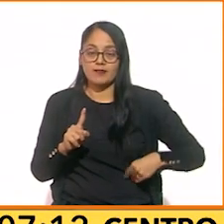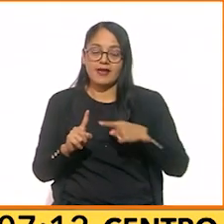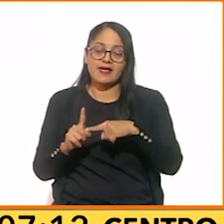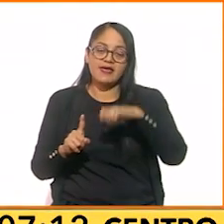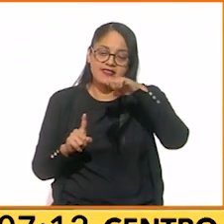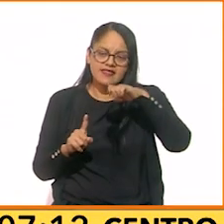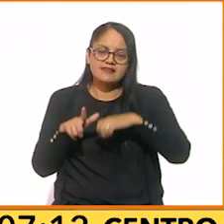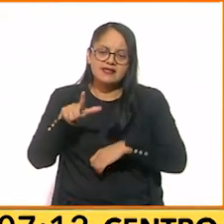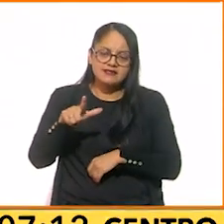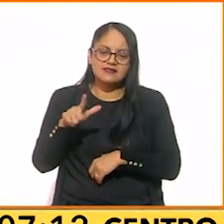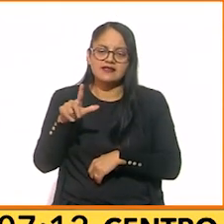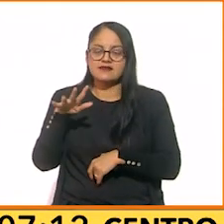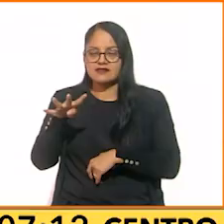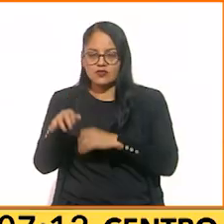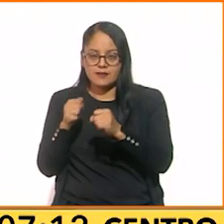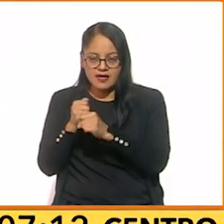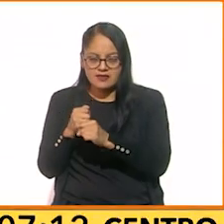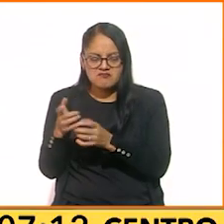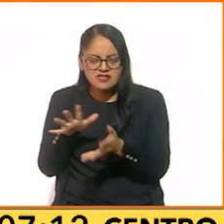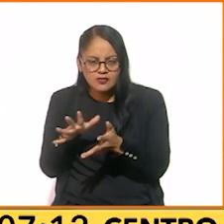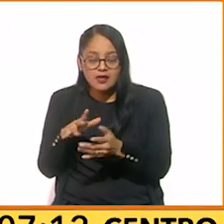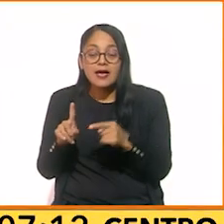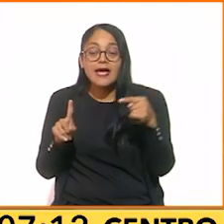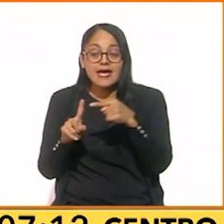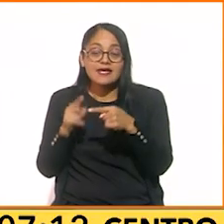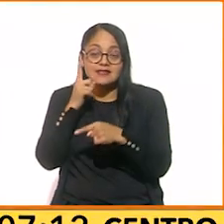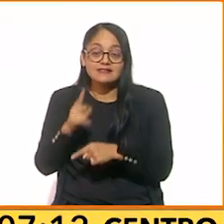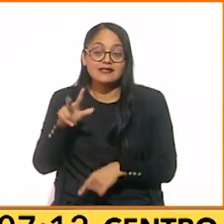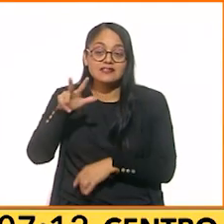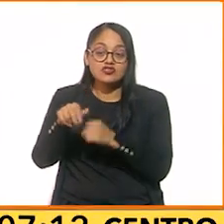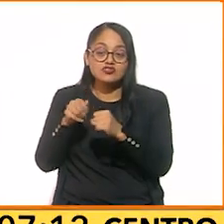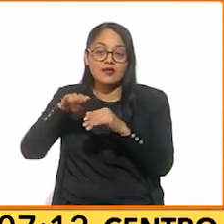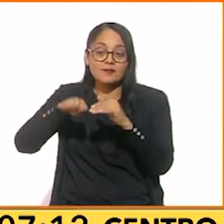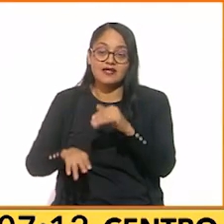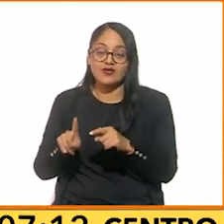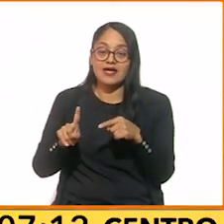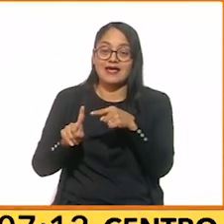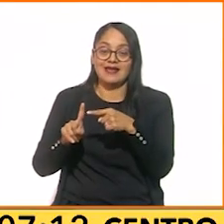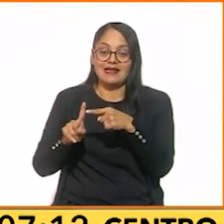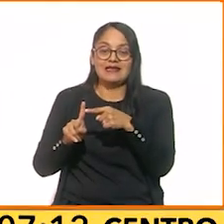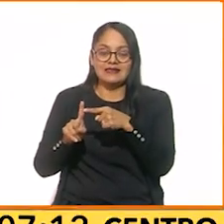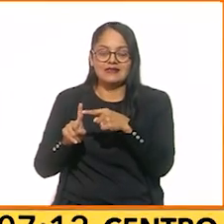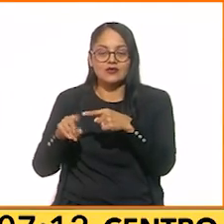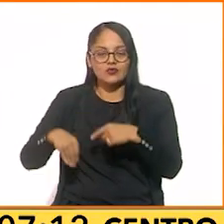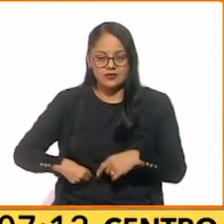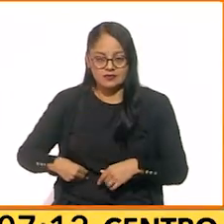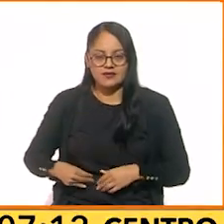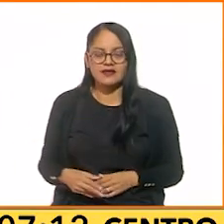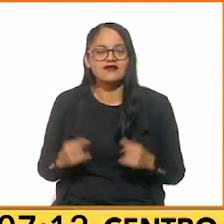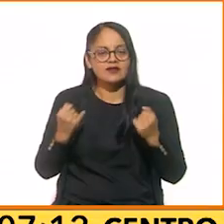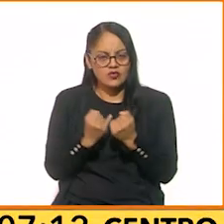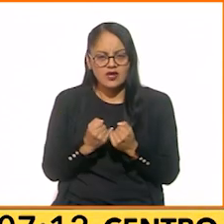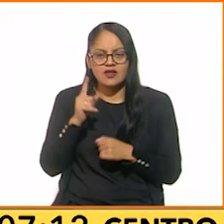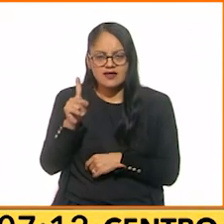17 y 19, y ayer se confirmó que es una persona menor de 18 años de edad. El caso también de una persona